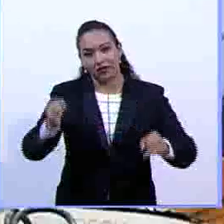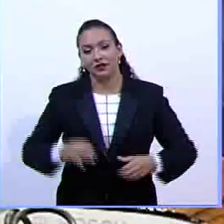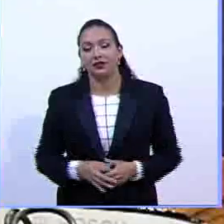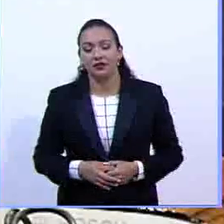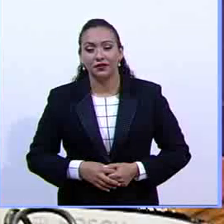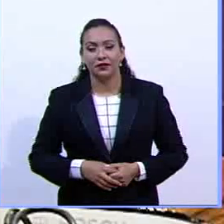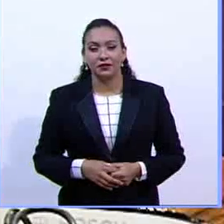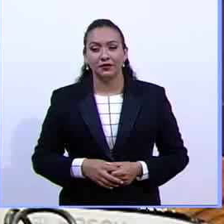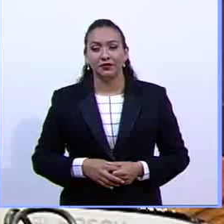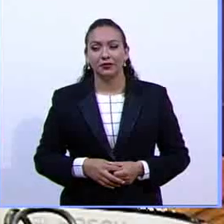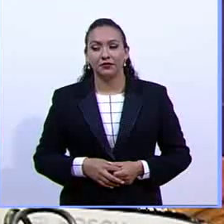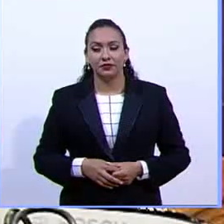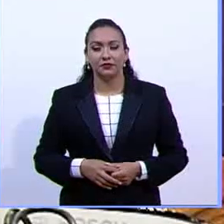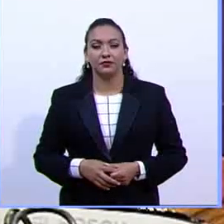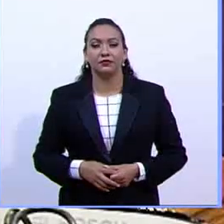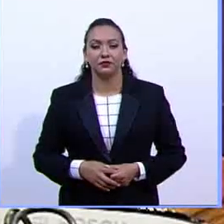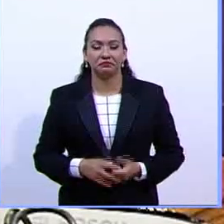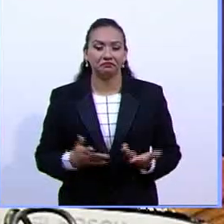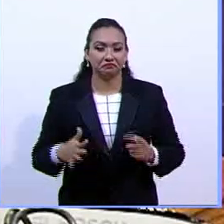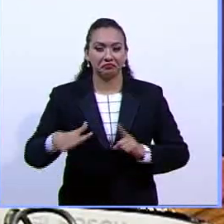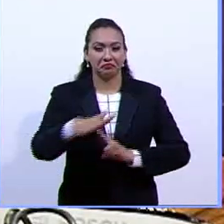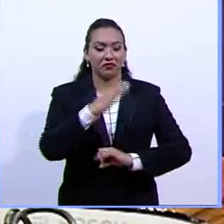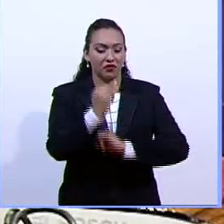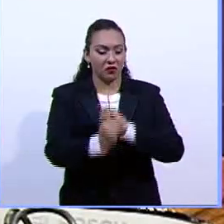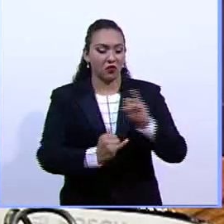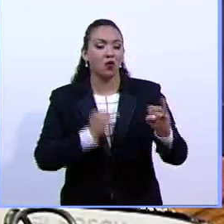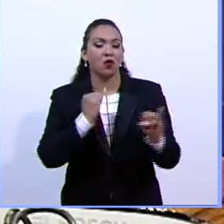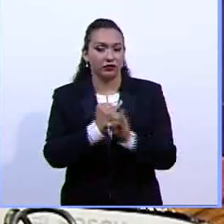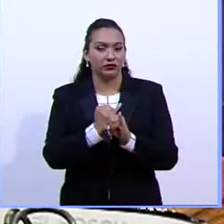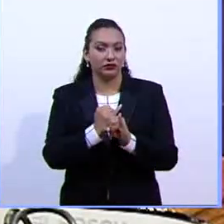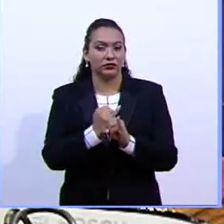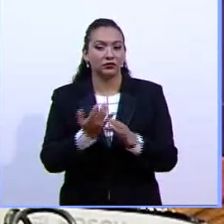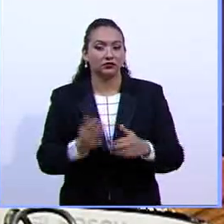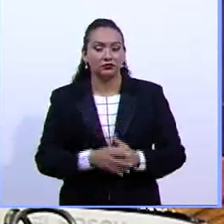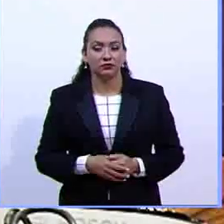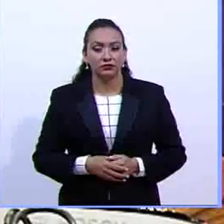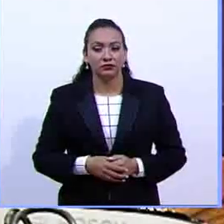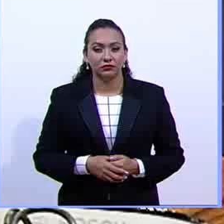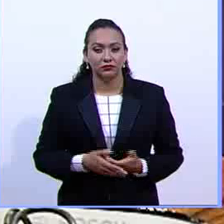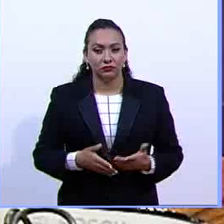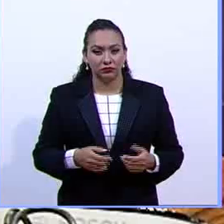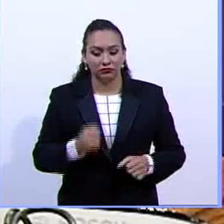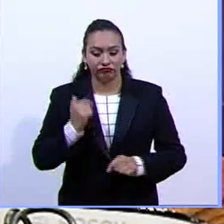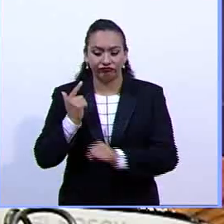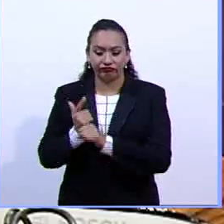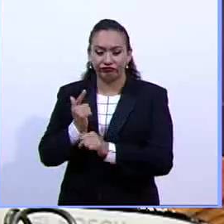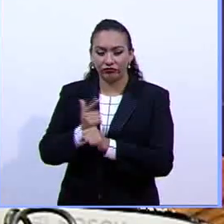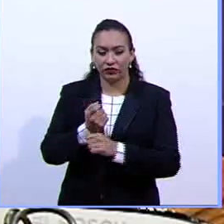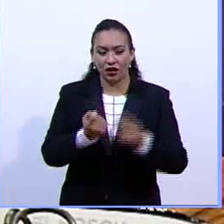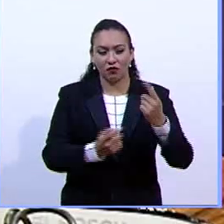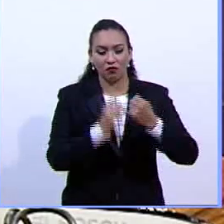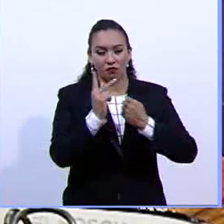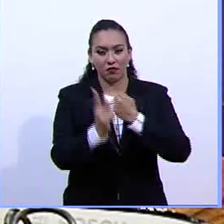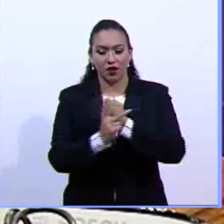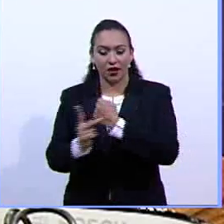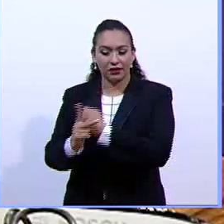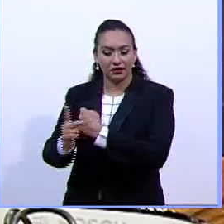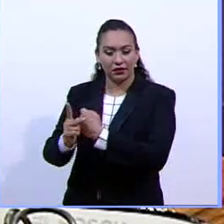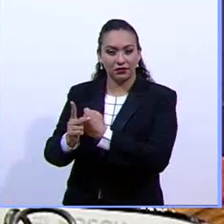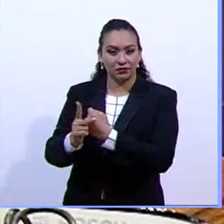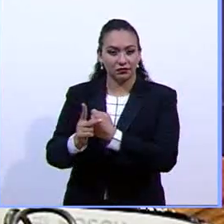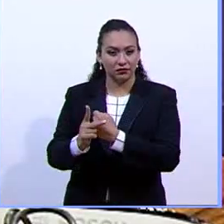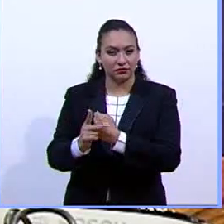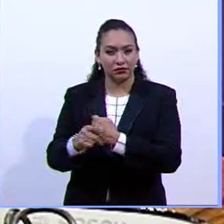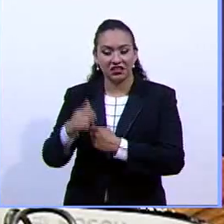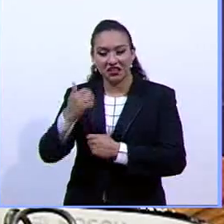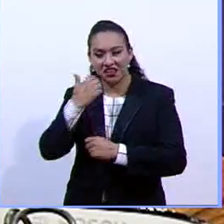En un contexto internacional convulso en el que por algunos se pone en tela de